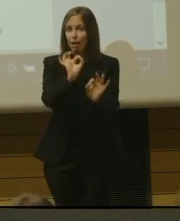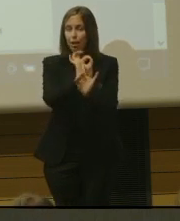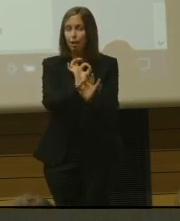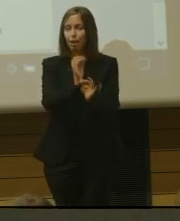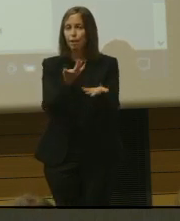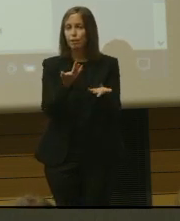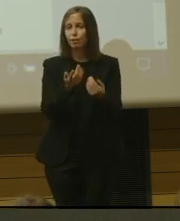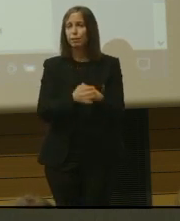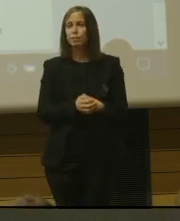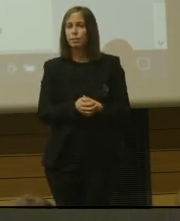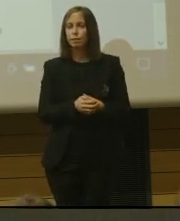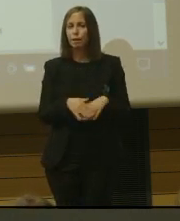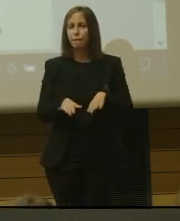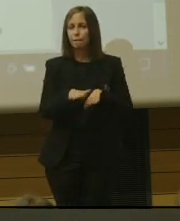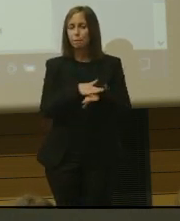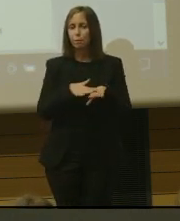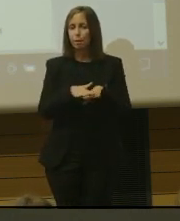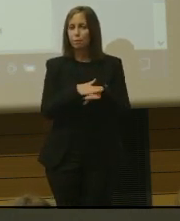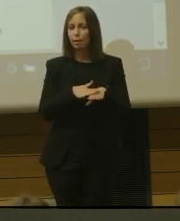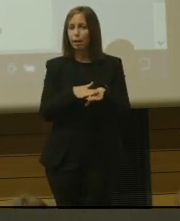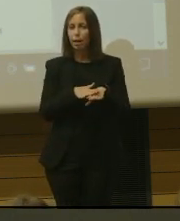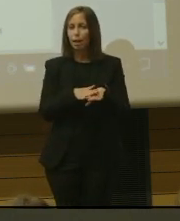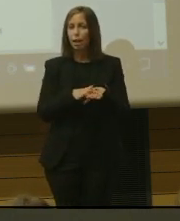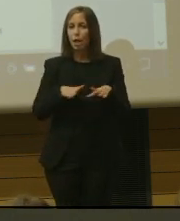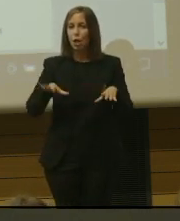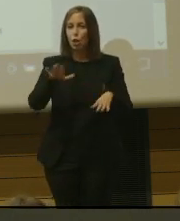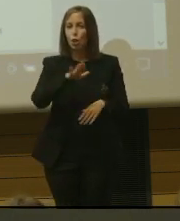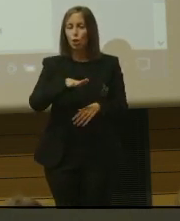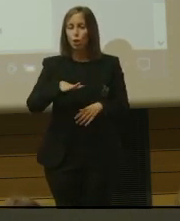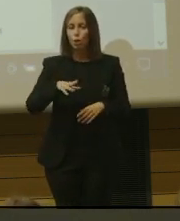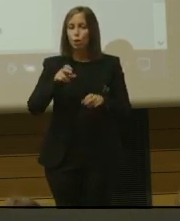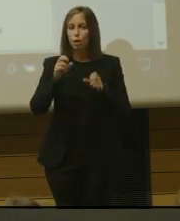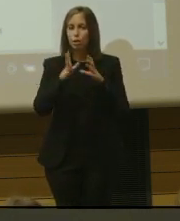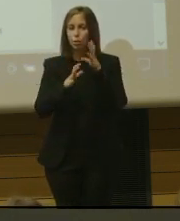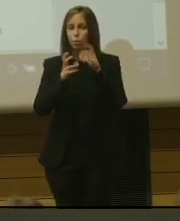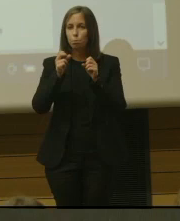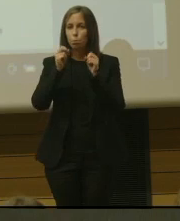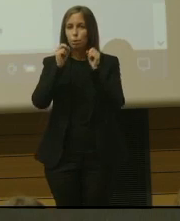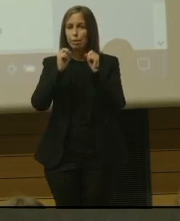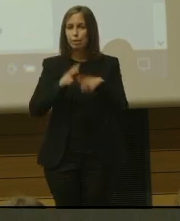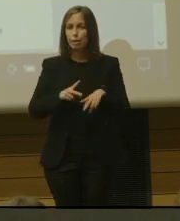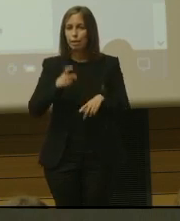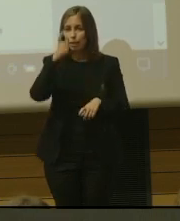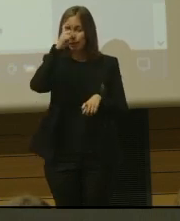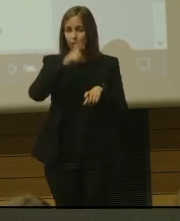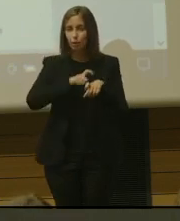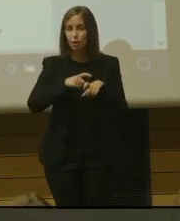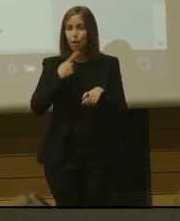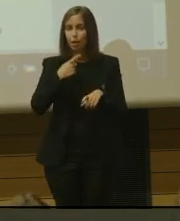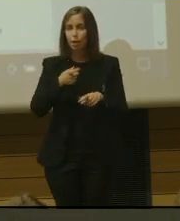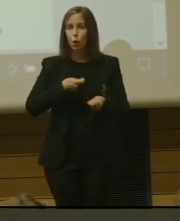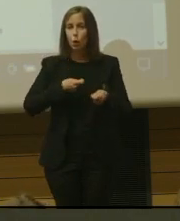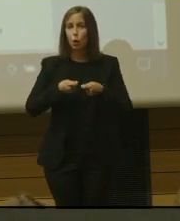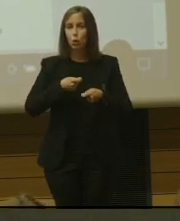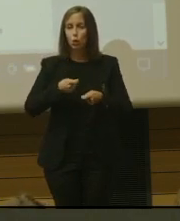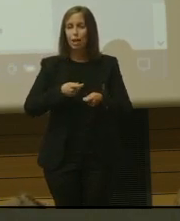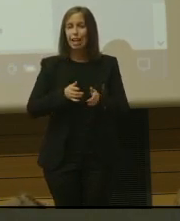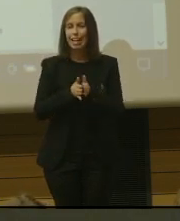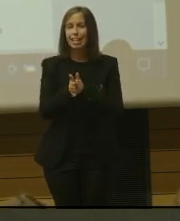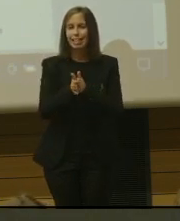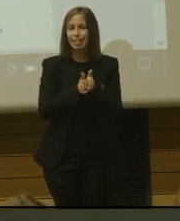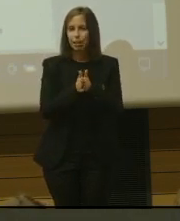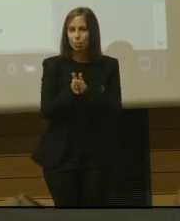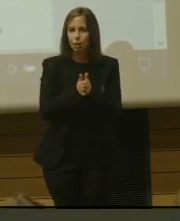es fundamental promover esos lugares libres de humos. Nosotros en psicología hablamos mucho de lo que es el control estimular, ¿no? De cómo